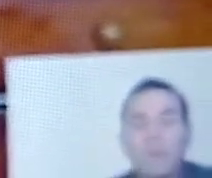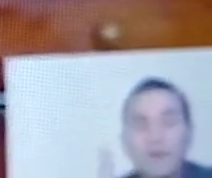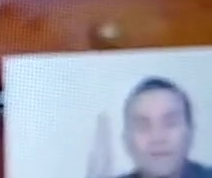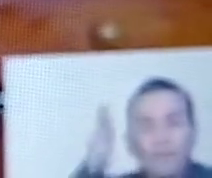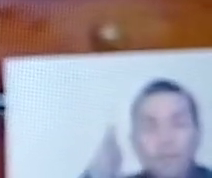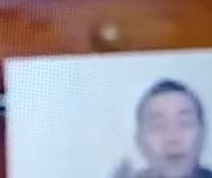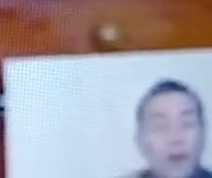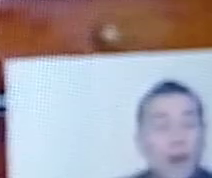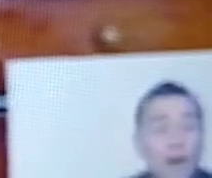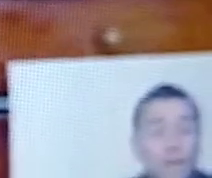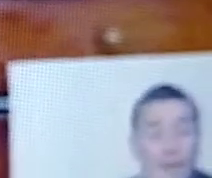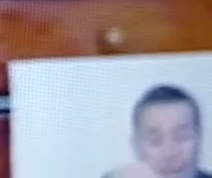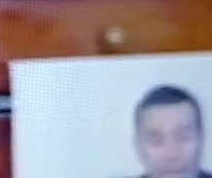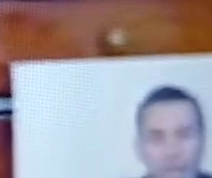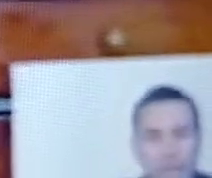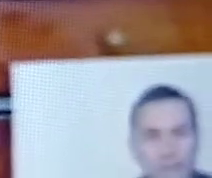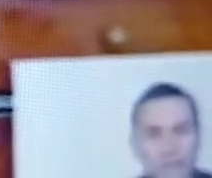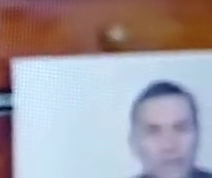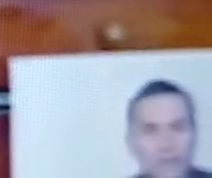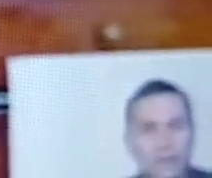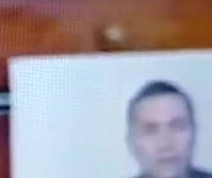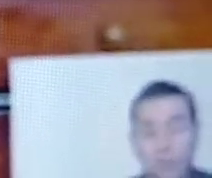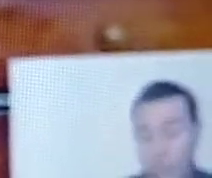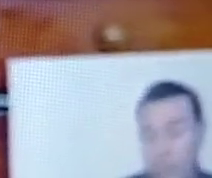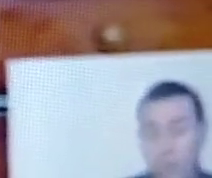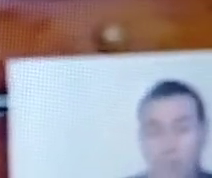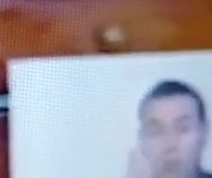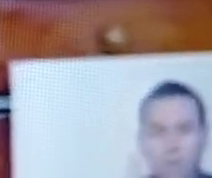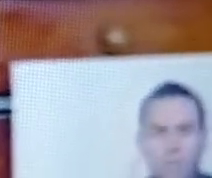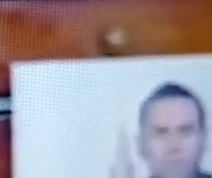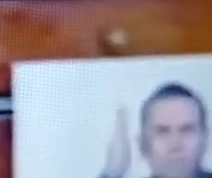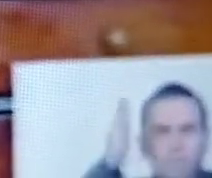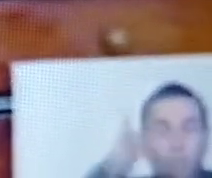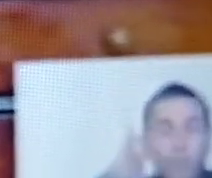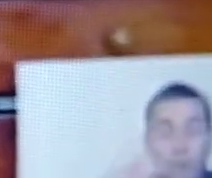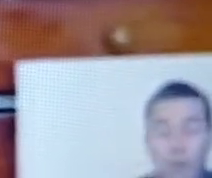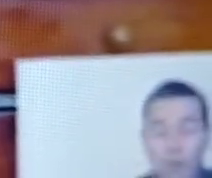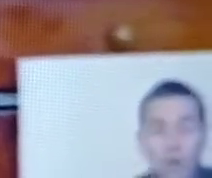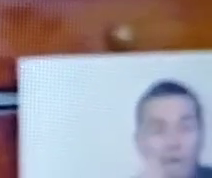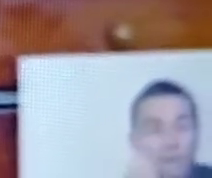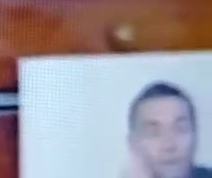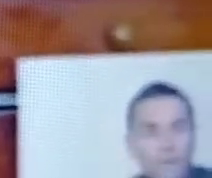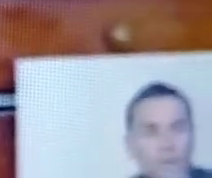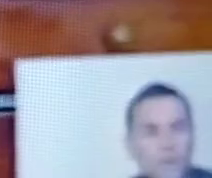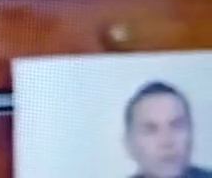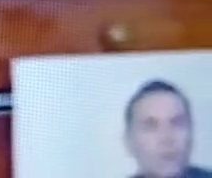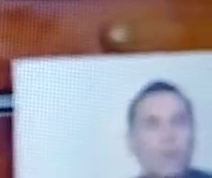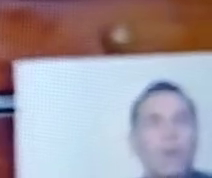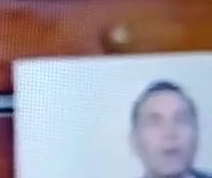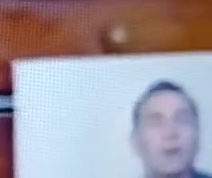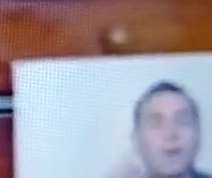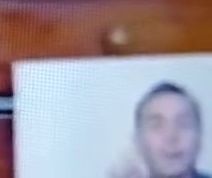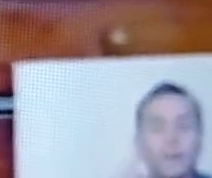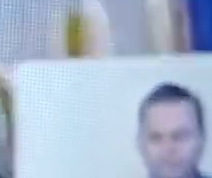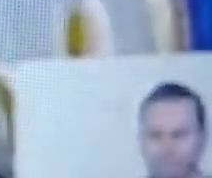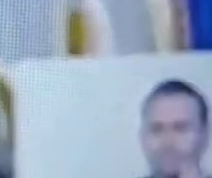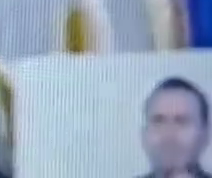anunciando la intención de mi país, El Salvador, de irnos por ese nuevo camino, el camino hacia nuestro desarrollo y, primero Dios, un ejemplo para otros países del